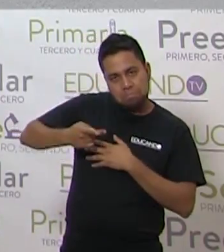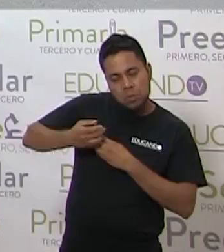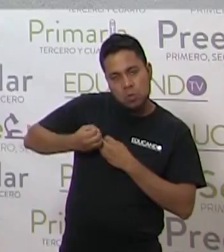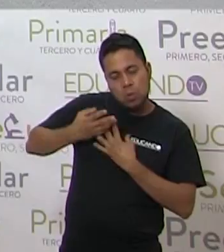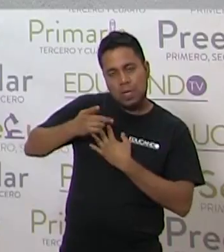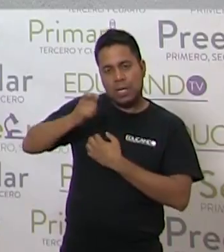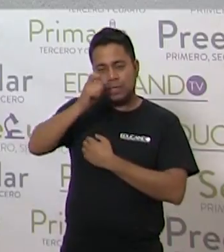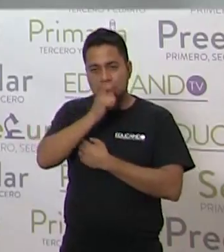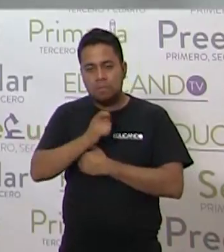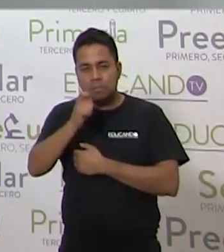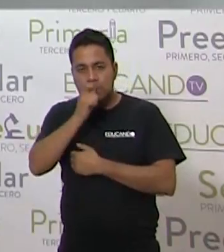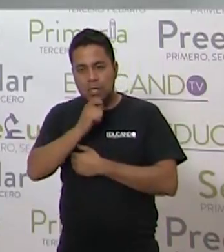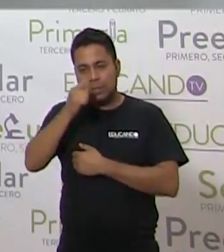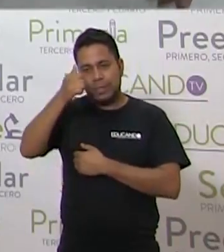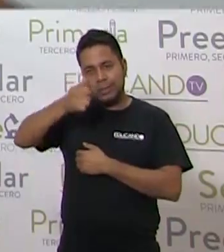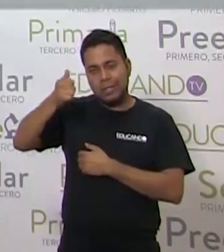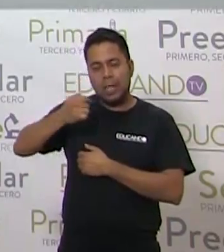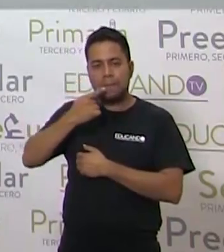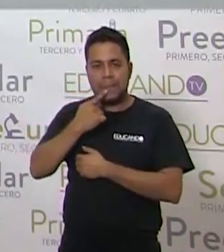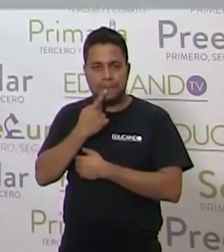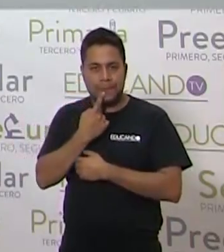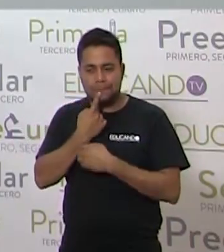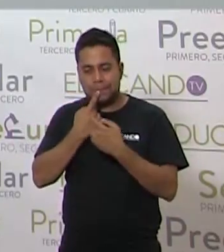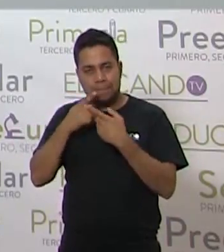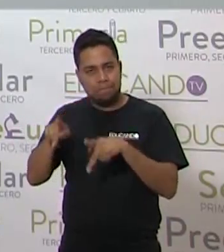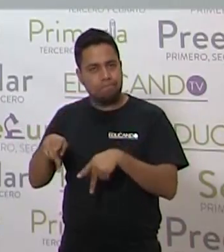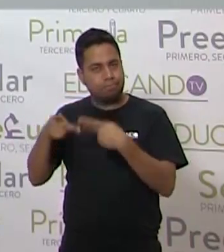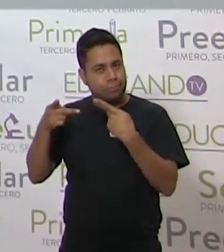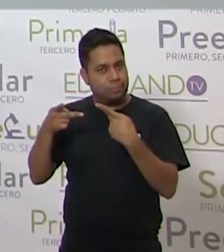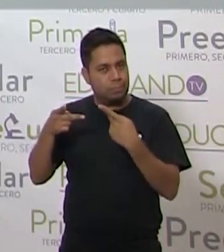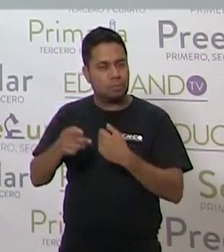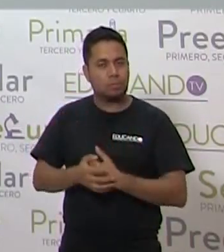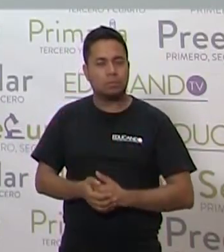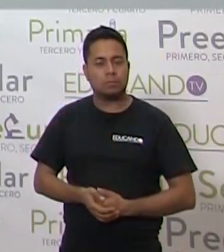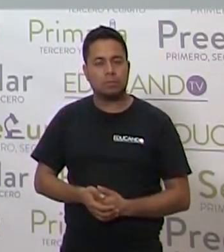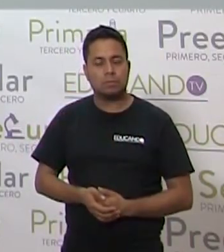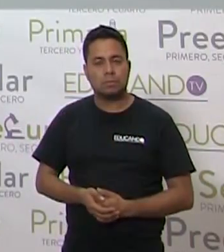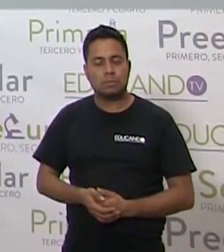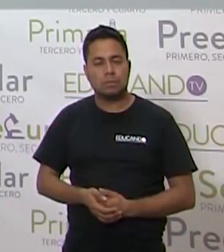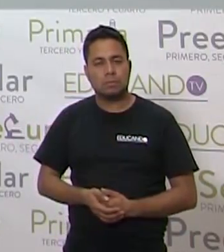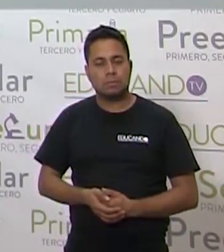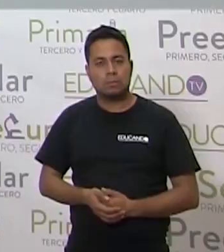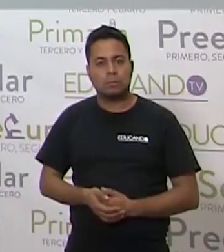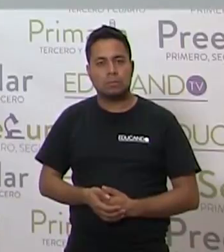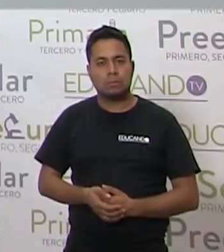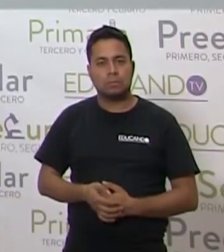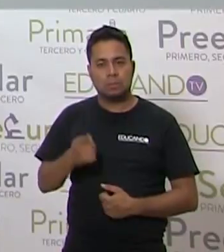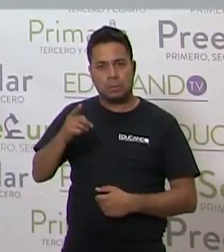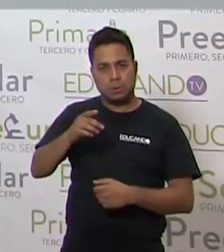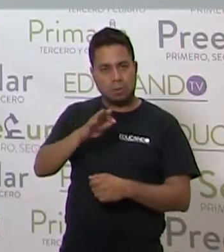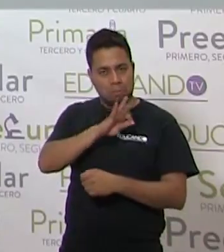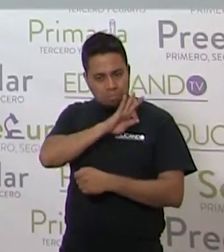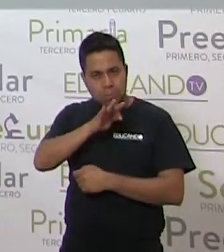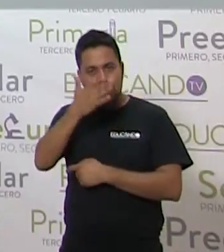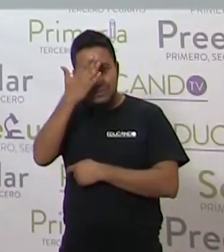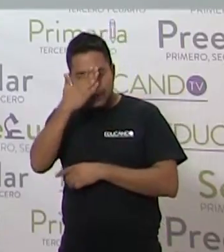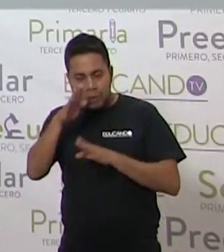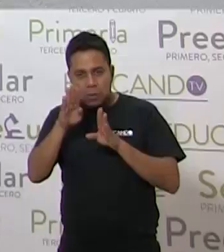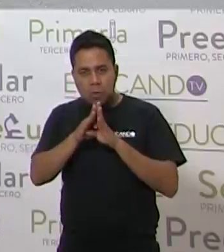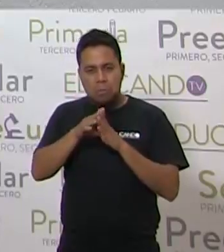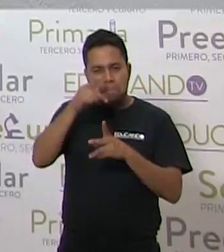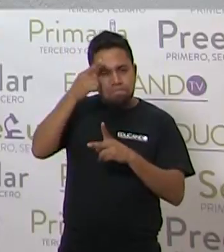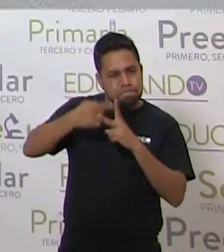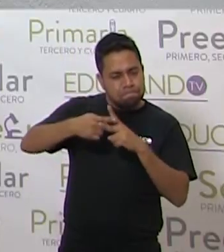paletas de cada sabor se vendieron es de aquí podemos establecer una relación para que podamos ir